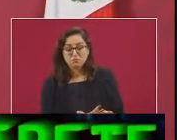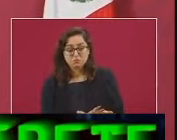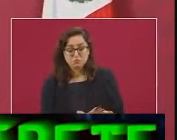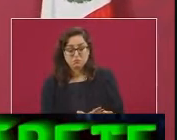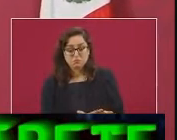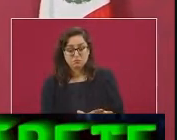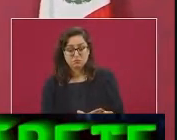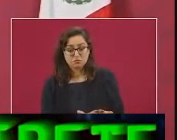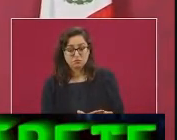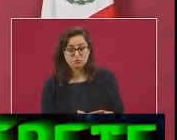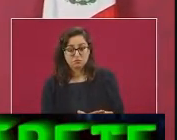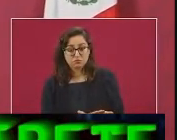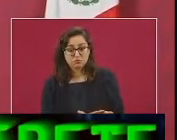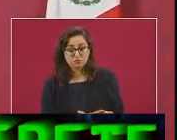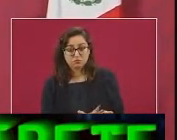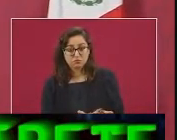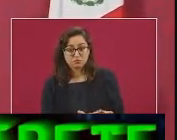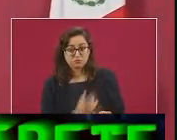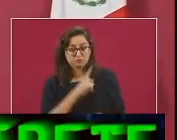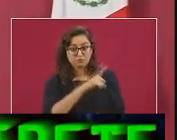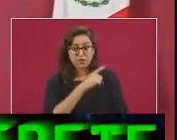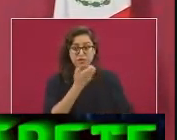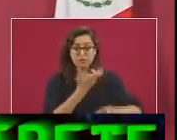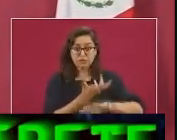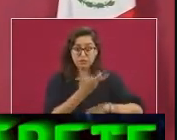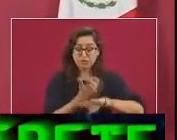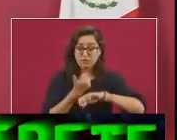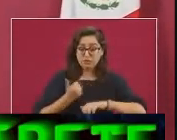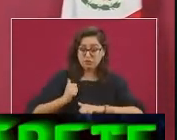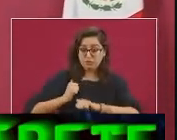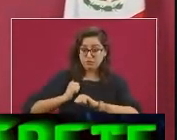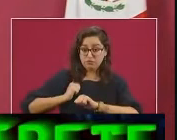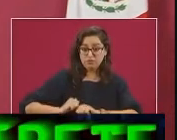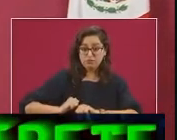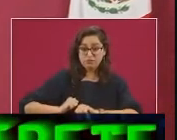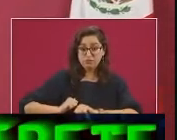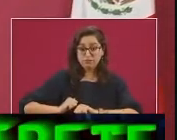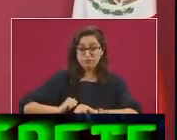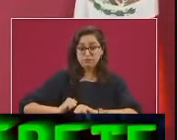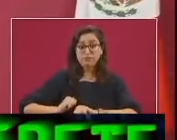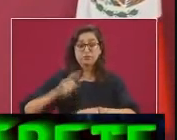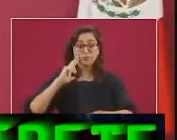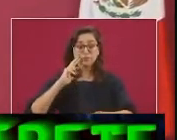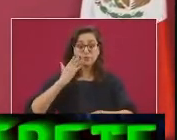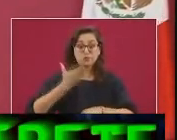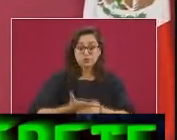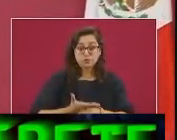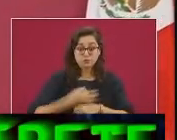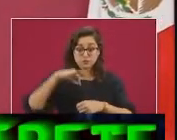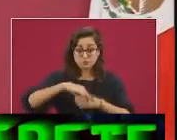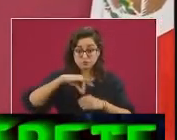porque realmente este proceso aún no ha terminado, termina hasta el 8 de diciembre y realmente hay que ser